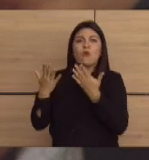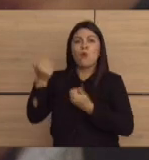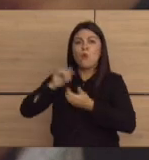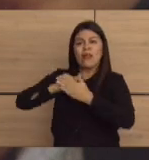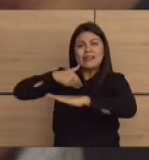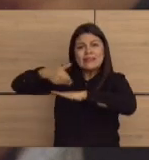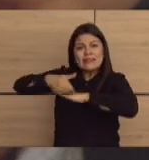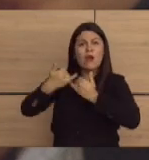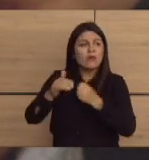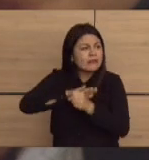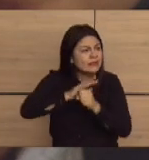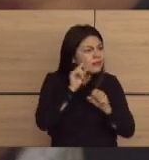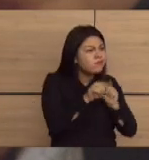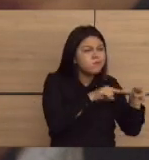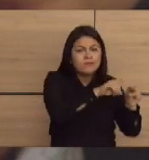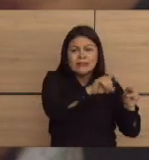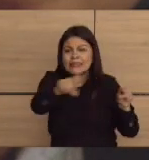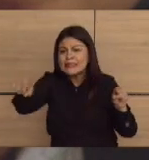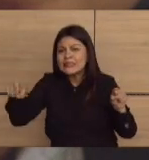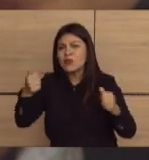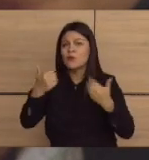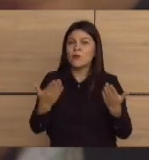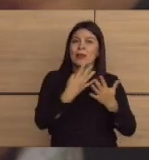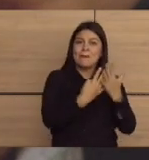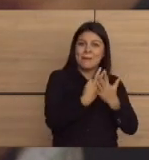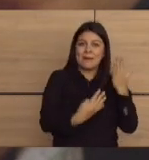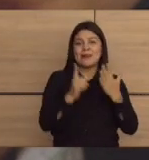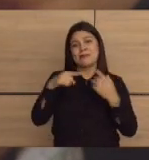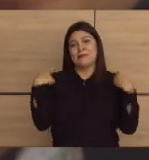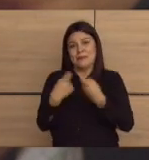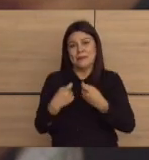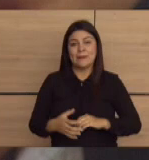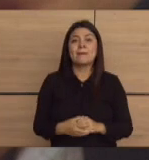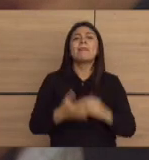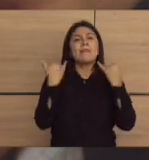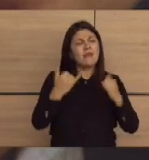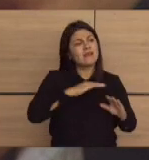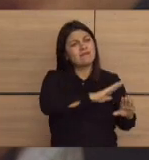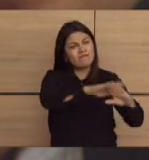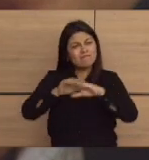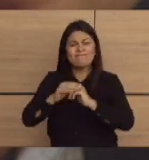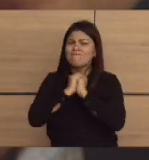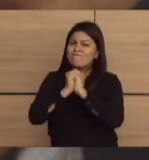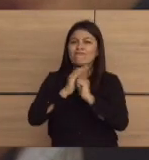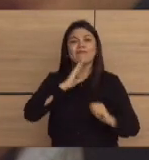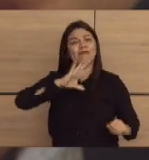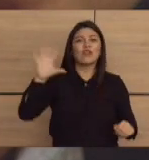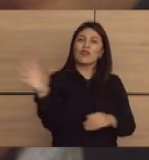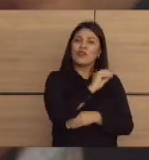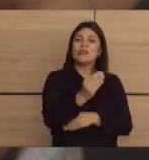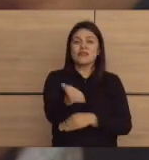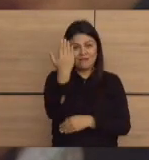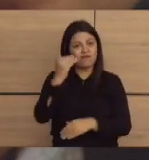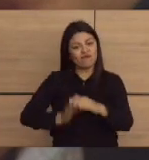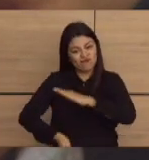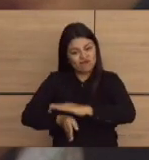de hoy que se centran en ciencias, matemáticas y lenguaje. Yo los invito a ustedes a que sigamos